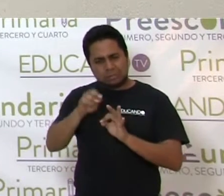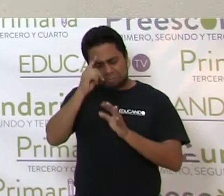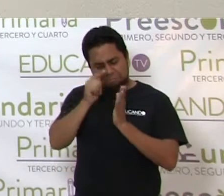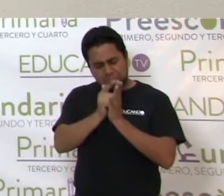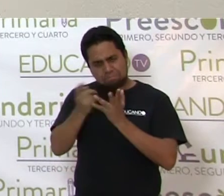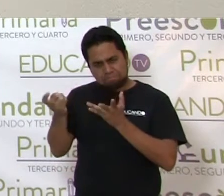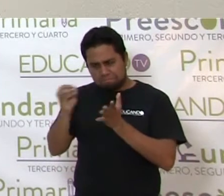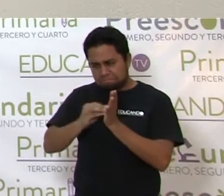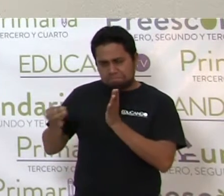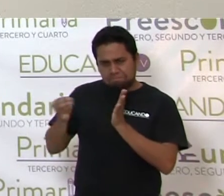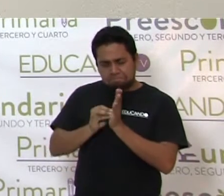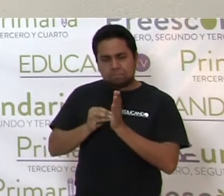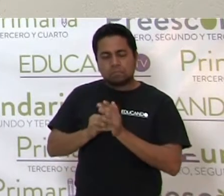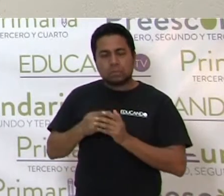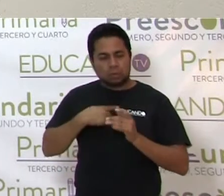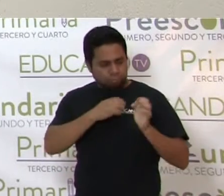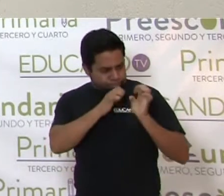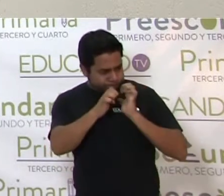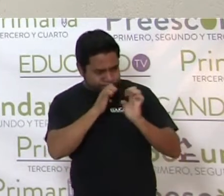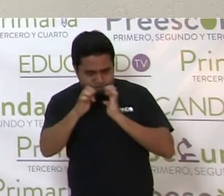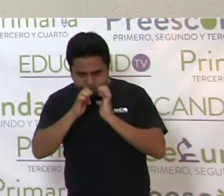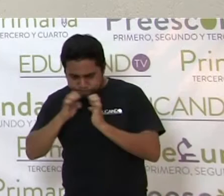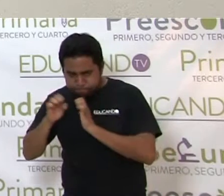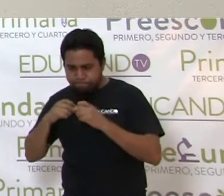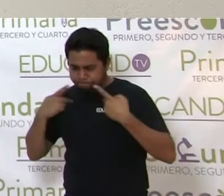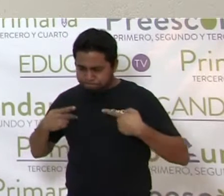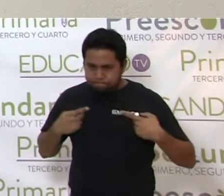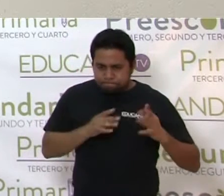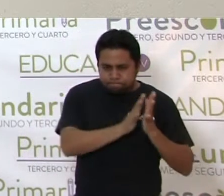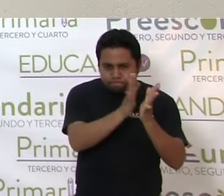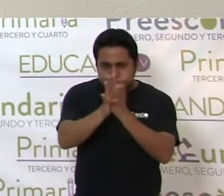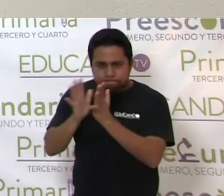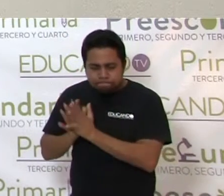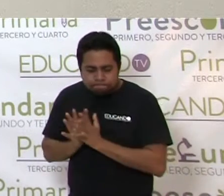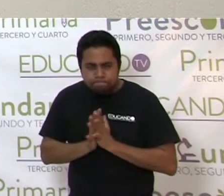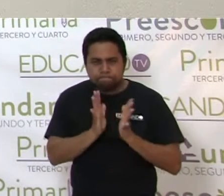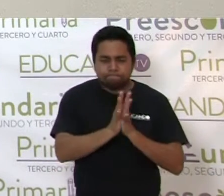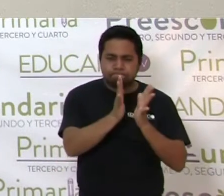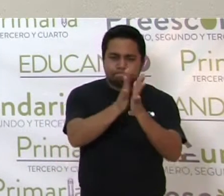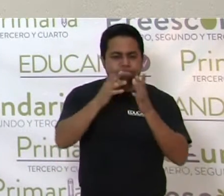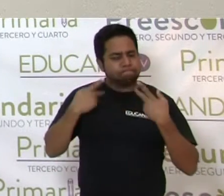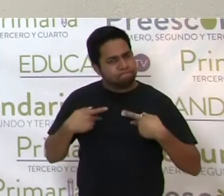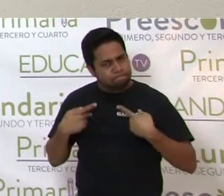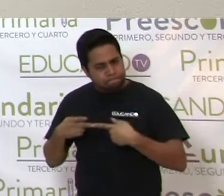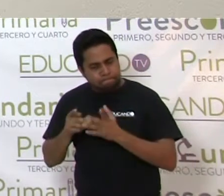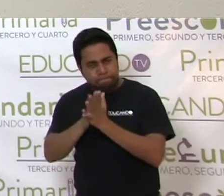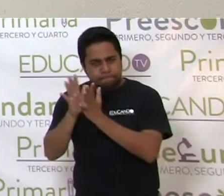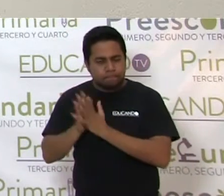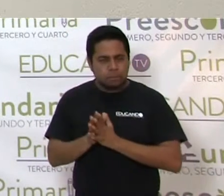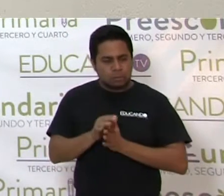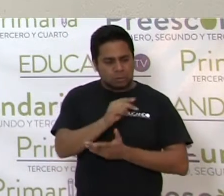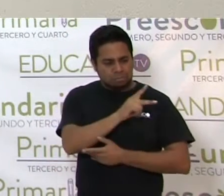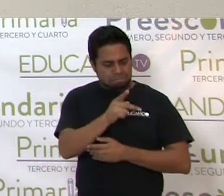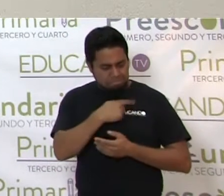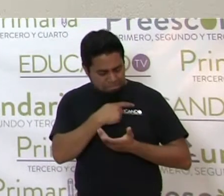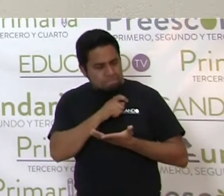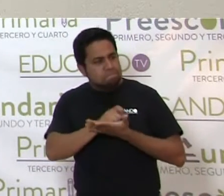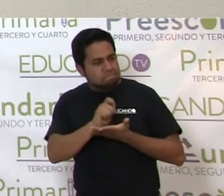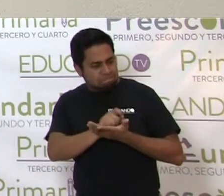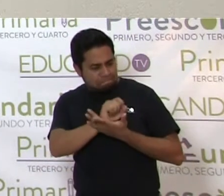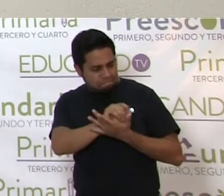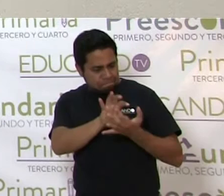Entrevisté a cuantos protagonistas me fue posible, y en todos encontré la